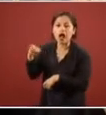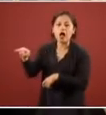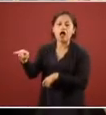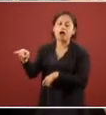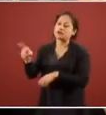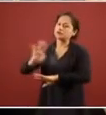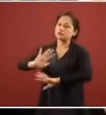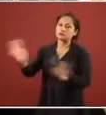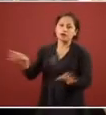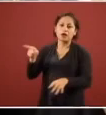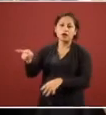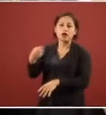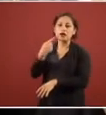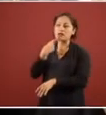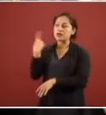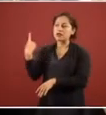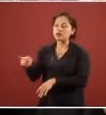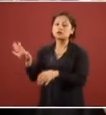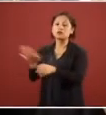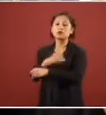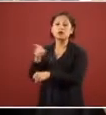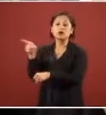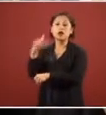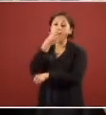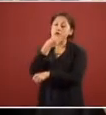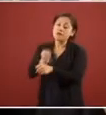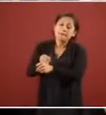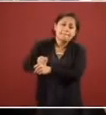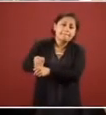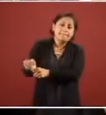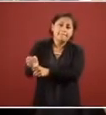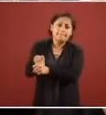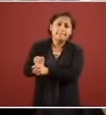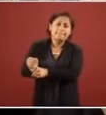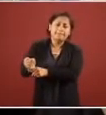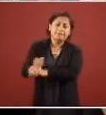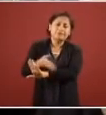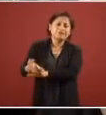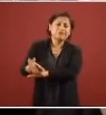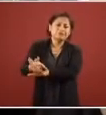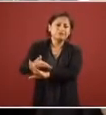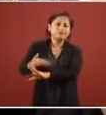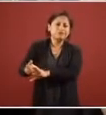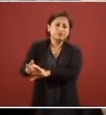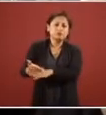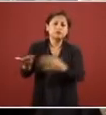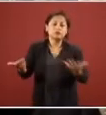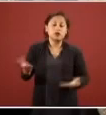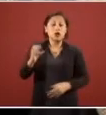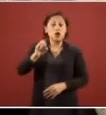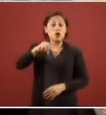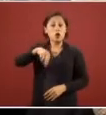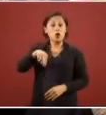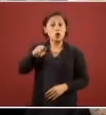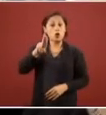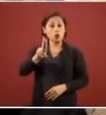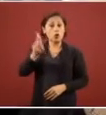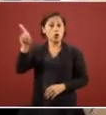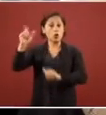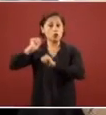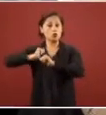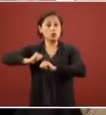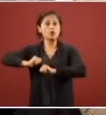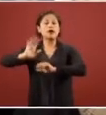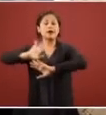Se dice que son, incluso el relator especial contra la tortura de las Naciones Unidas lo ha denunciado, porque